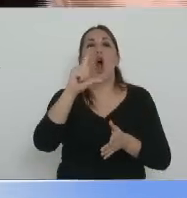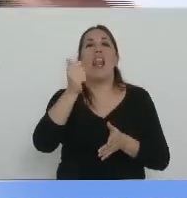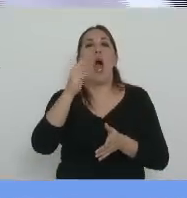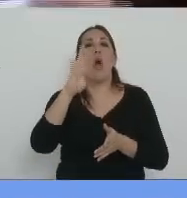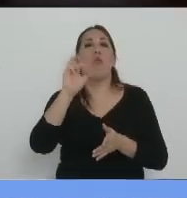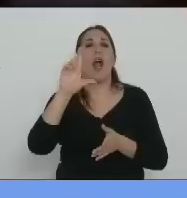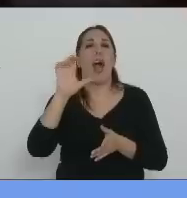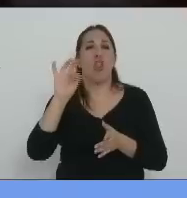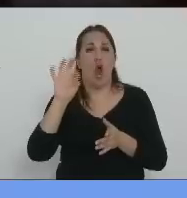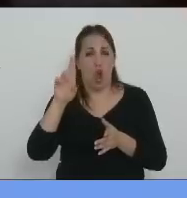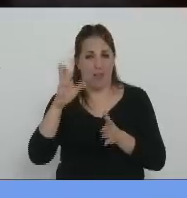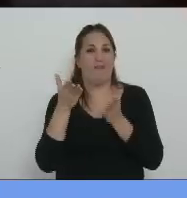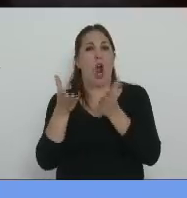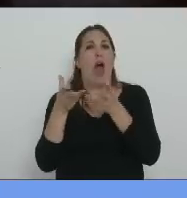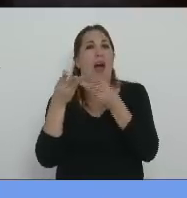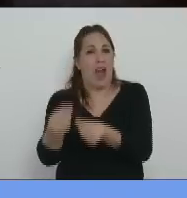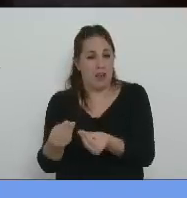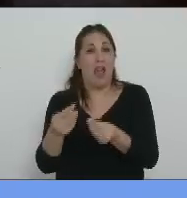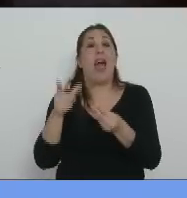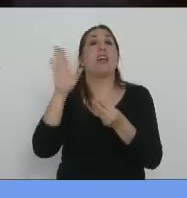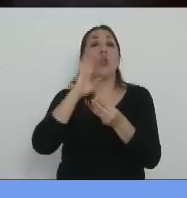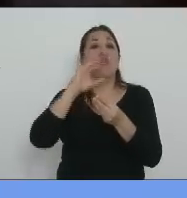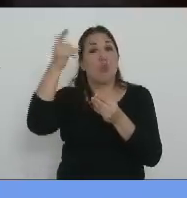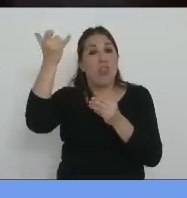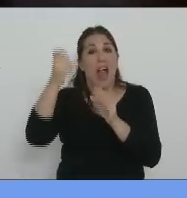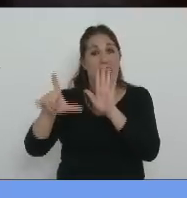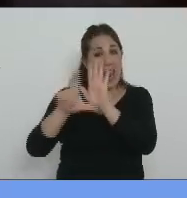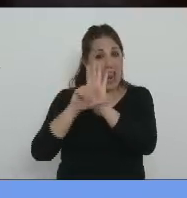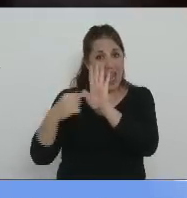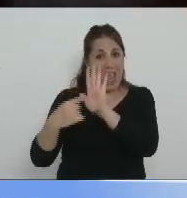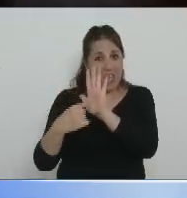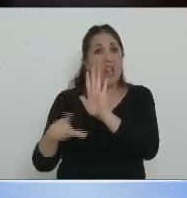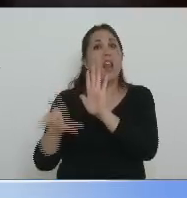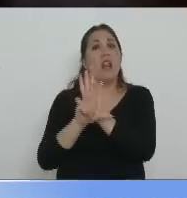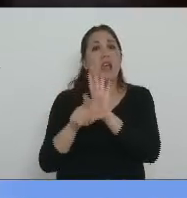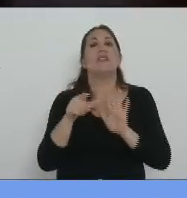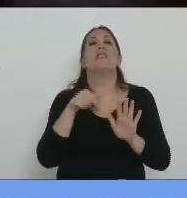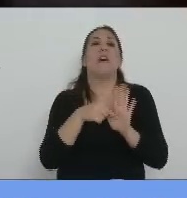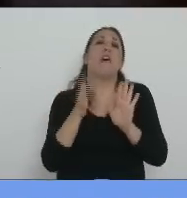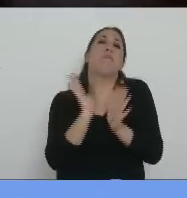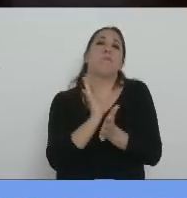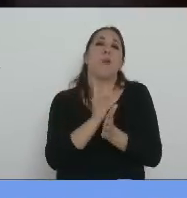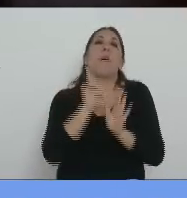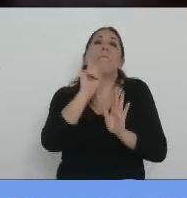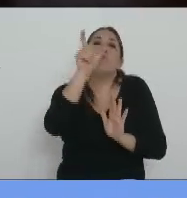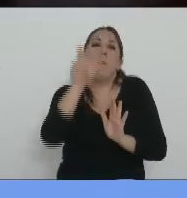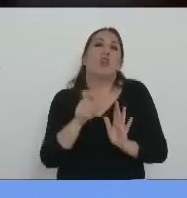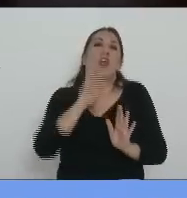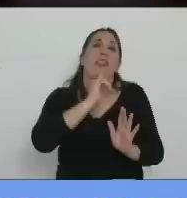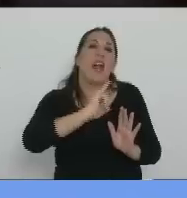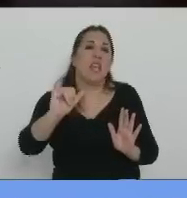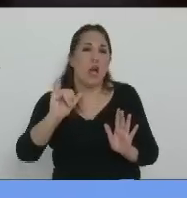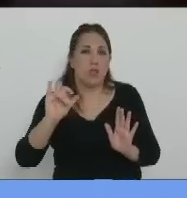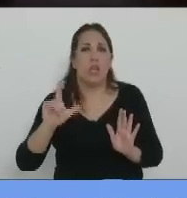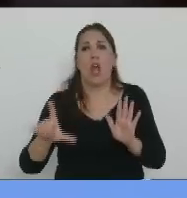en eeuu hay una ley que ellos lo llaman el denunciante se puso es una ley de